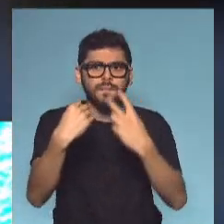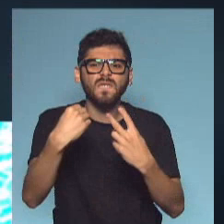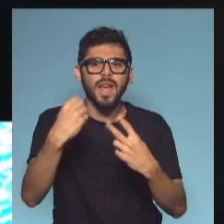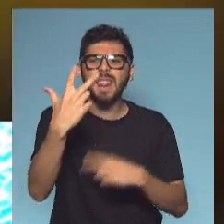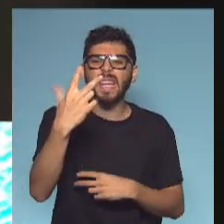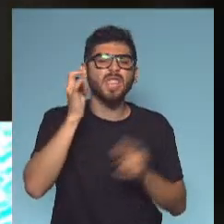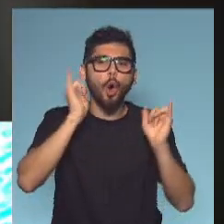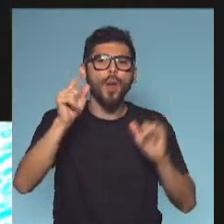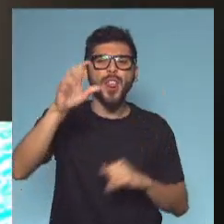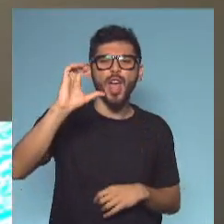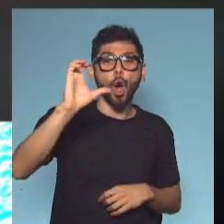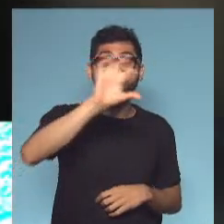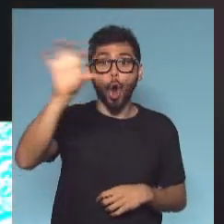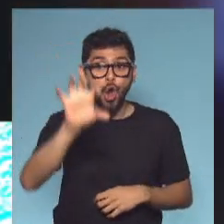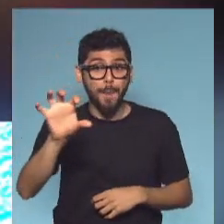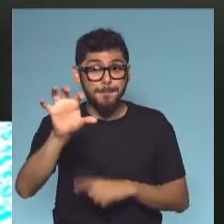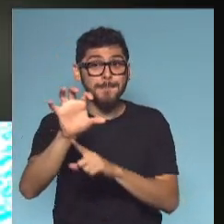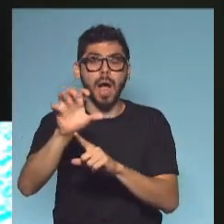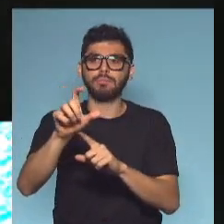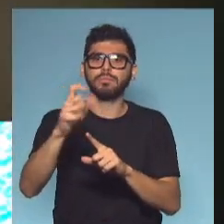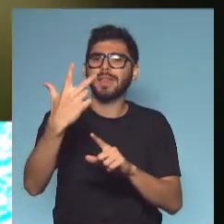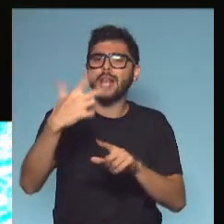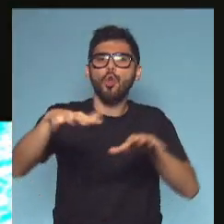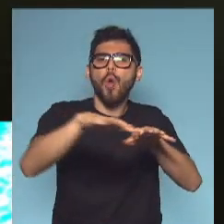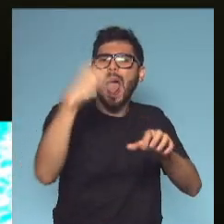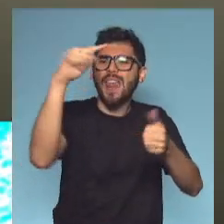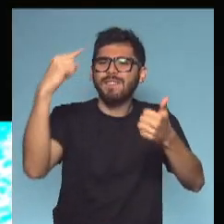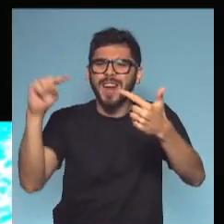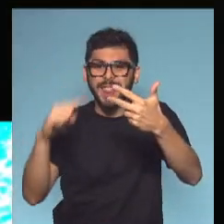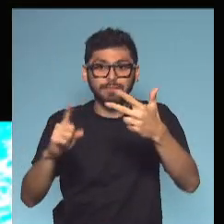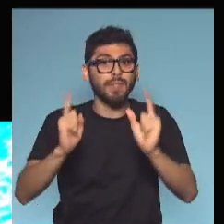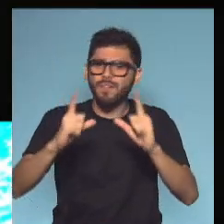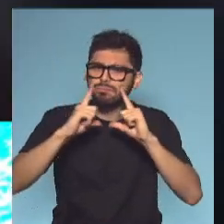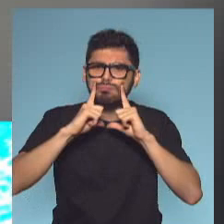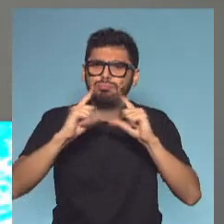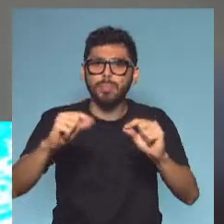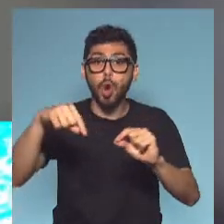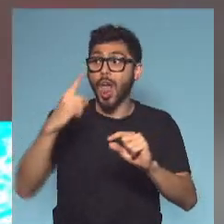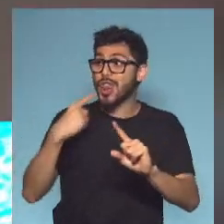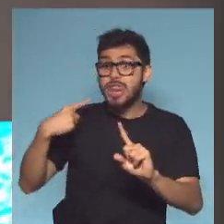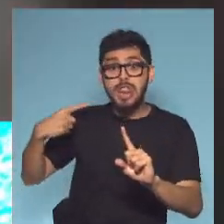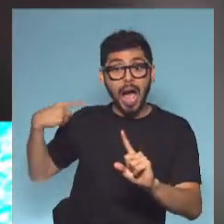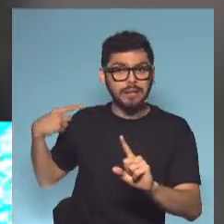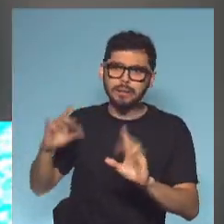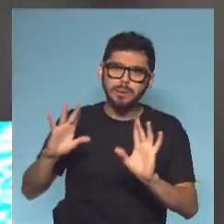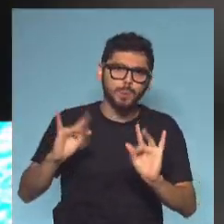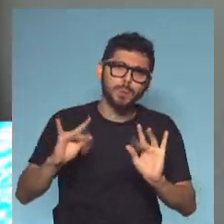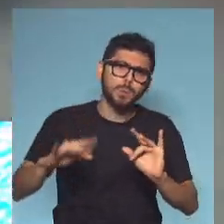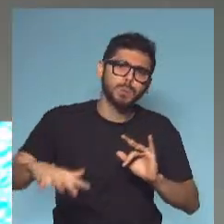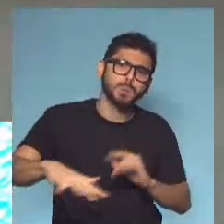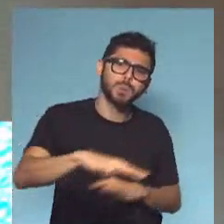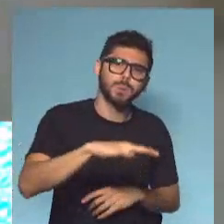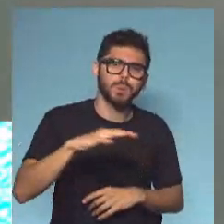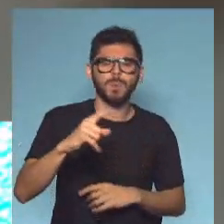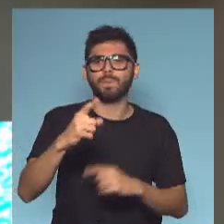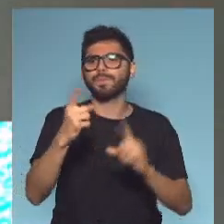tres lugares diferentes que están protestando en el medio de días muy difíciles que está viviendo Colombia y están hablando con